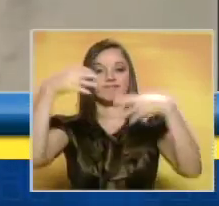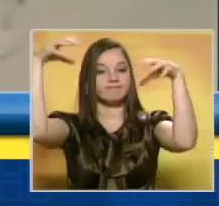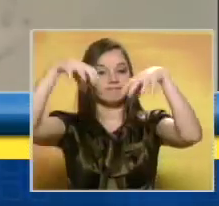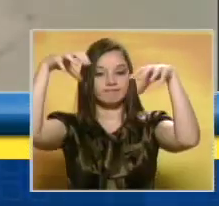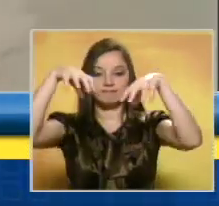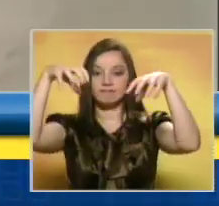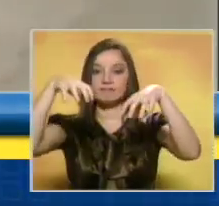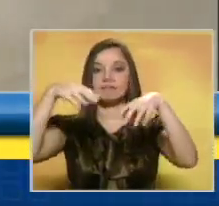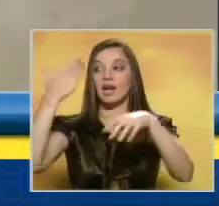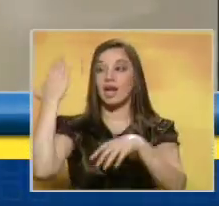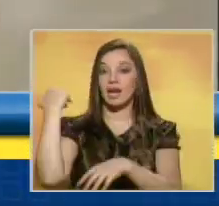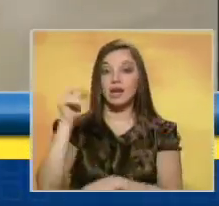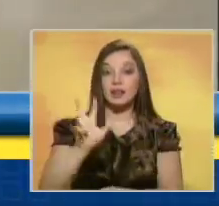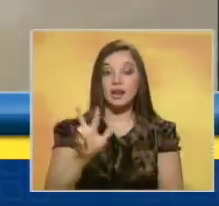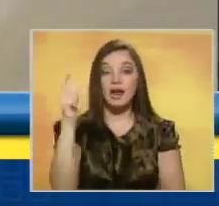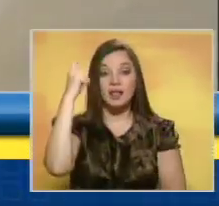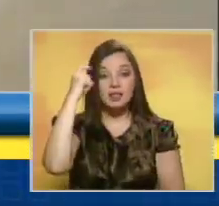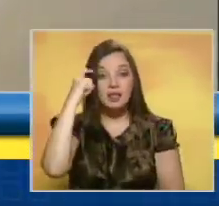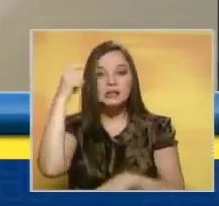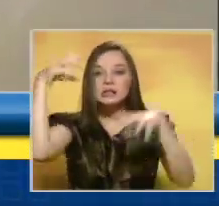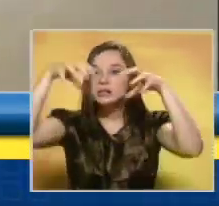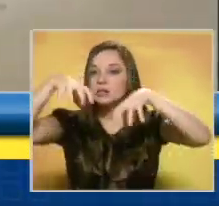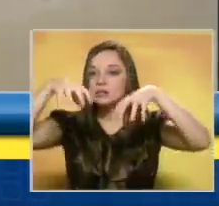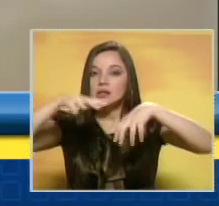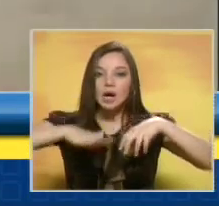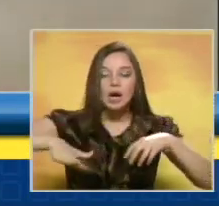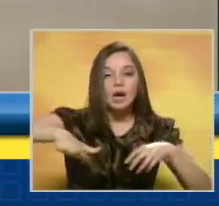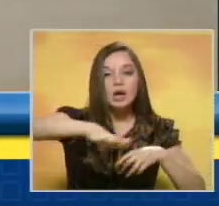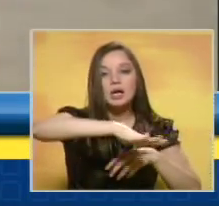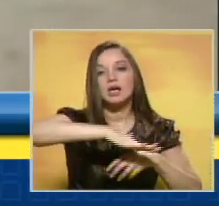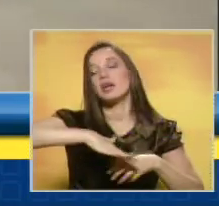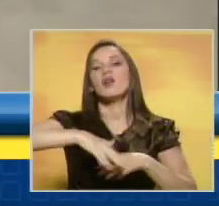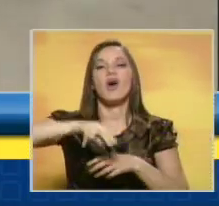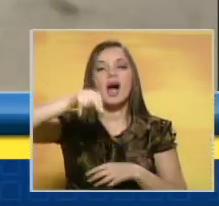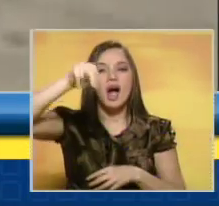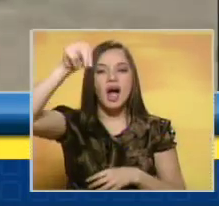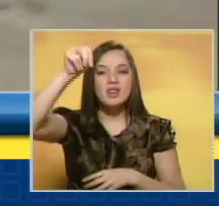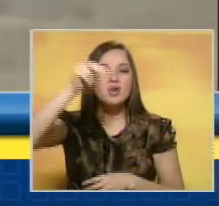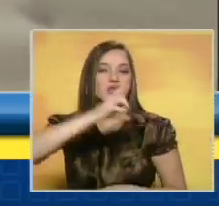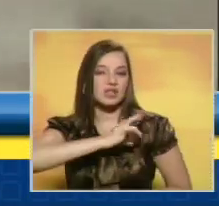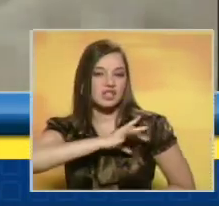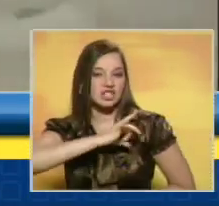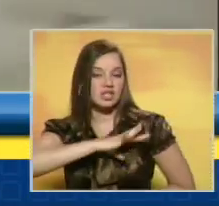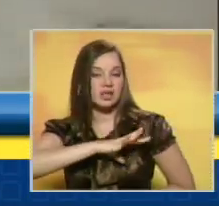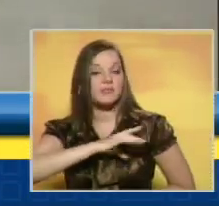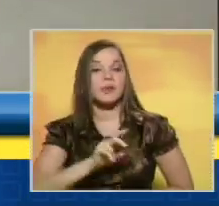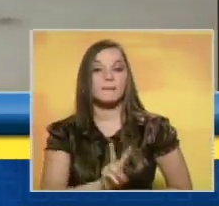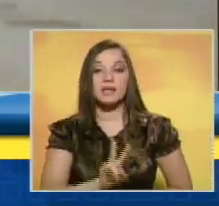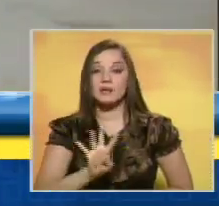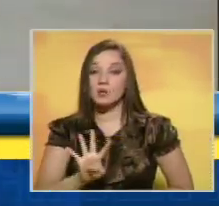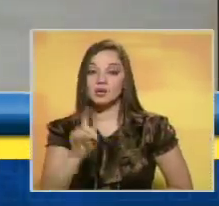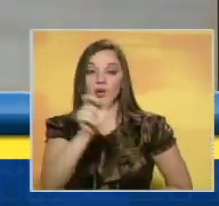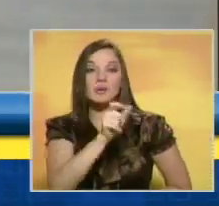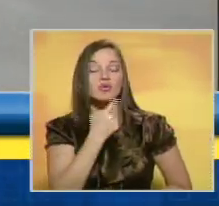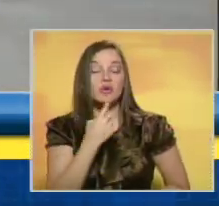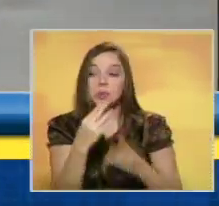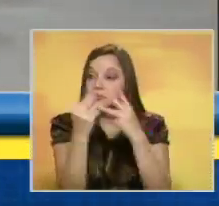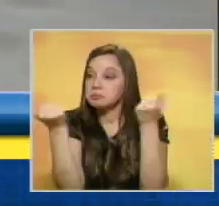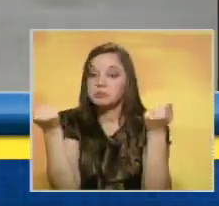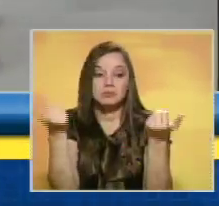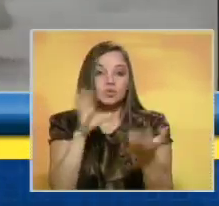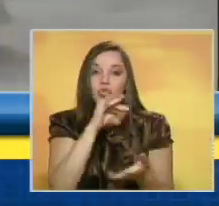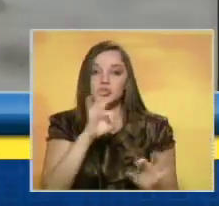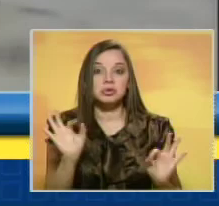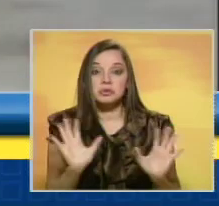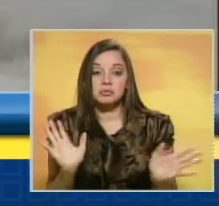torrenciales que desde hace 3 días azotan a la región de Atacama, al norte de ese país. 24 personas se han reportado desaparecidas hasta